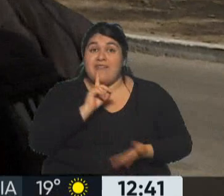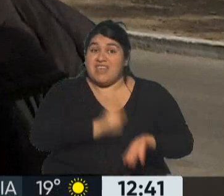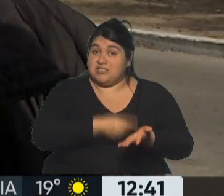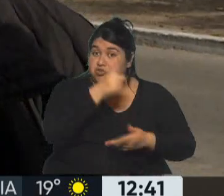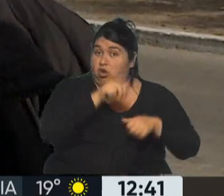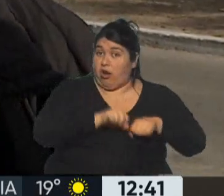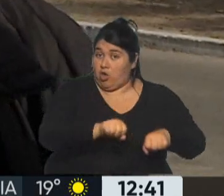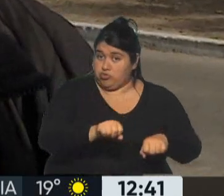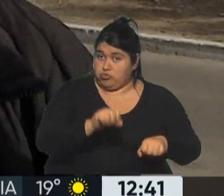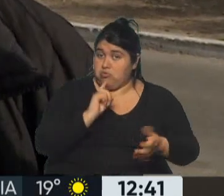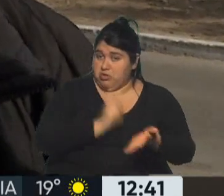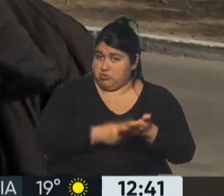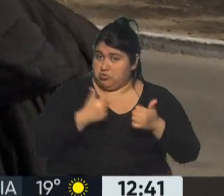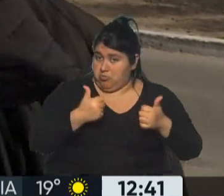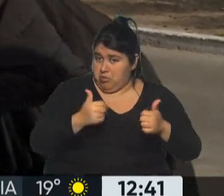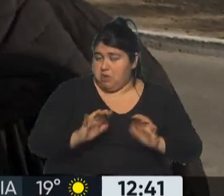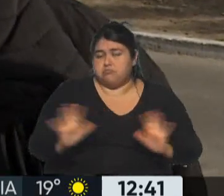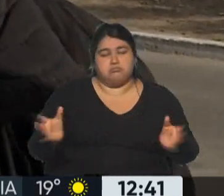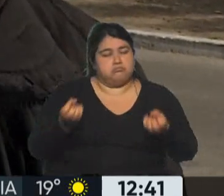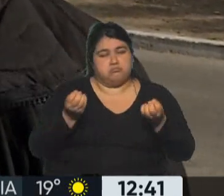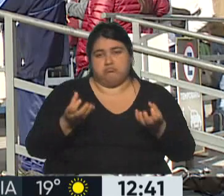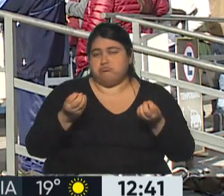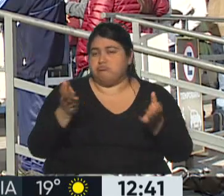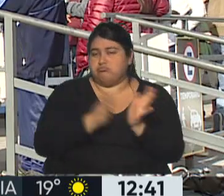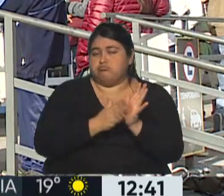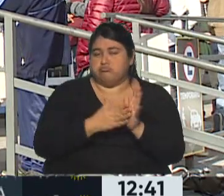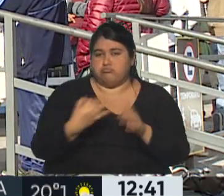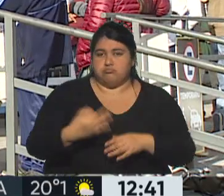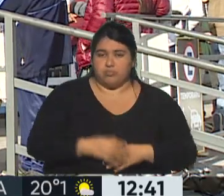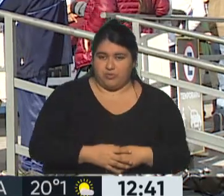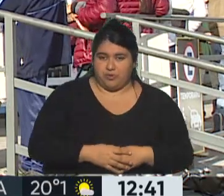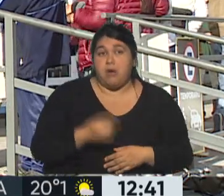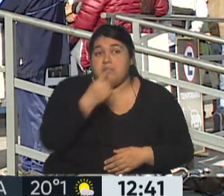este supermercado? Sí, súper bien. Sí, sí. Gracias. Para imitar.